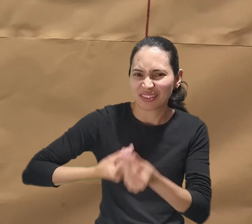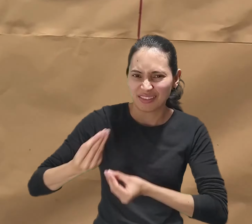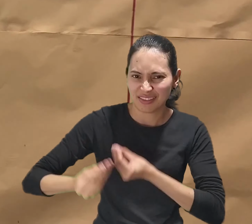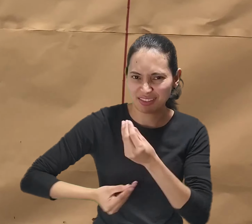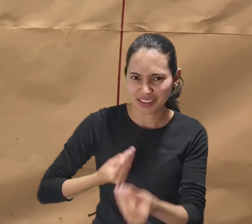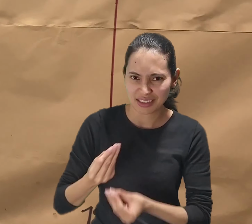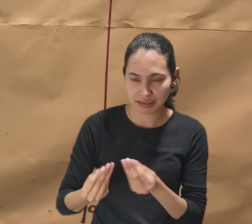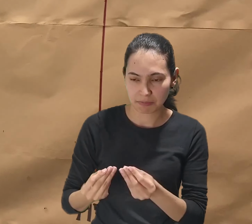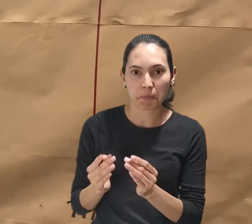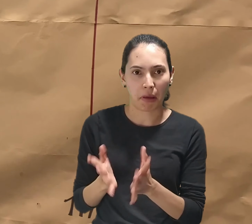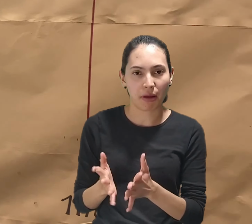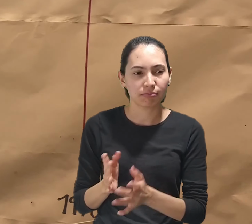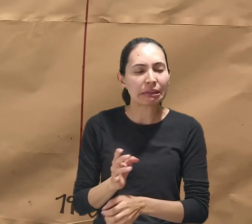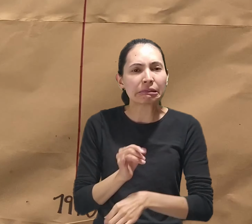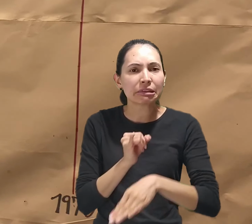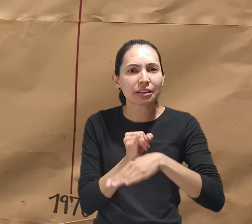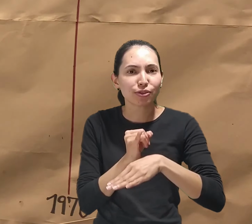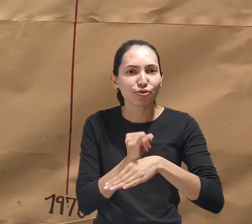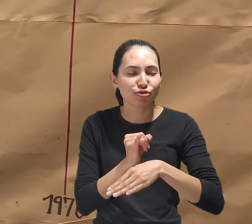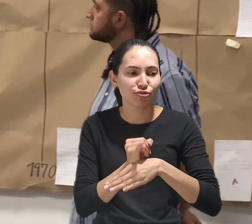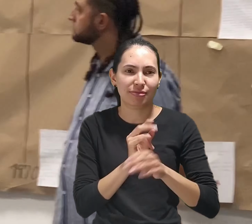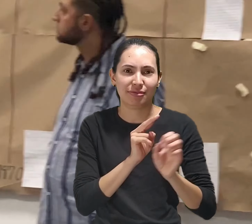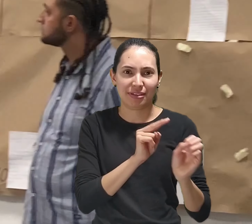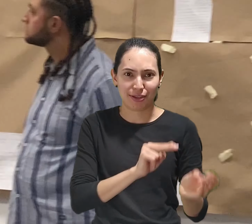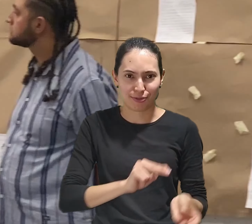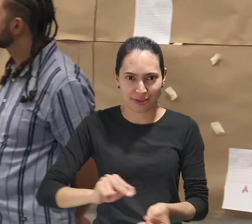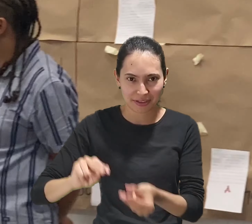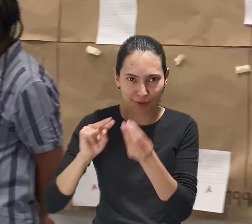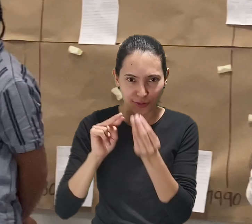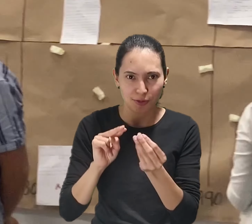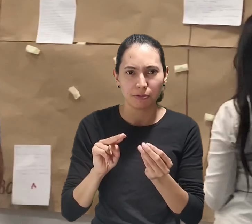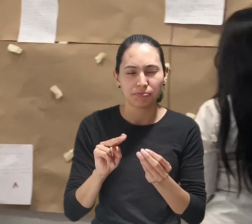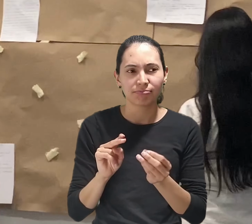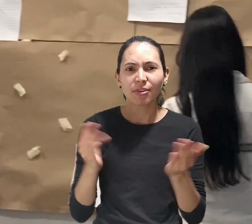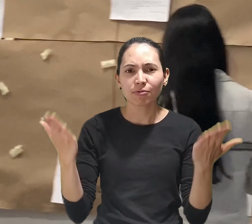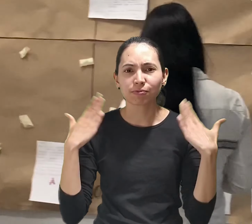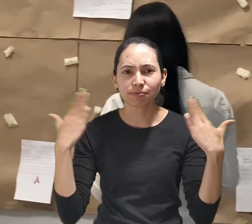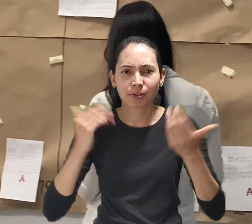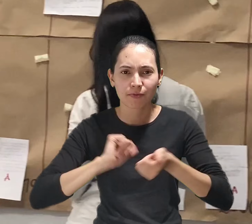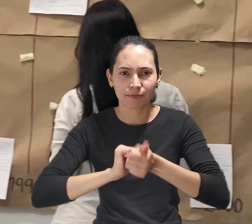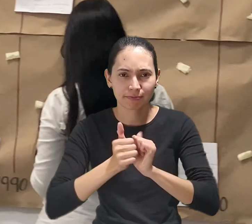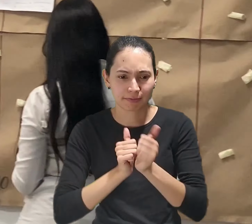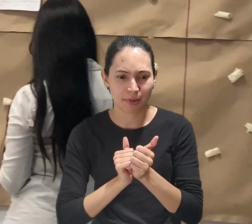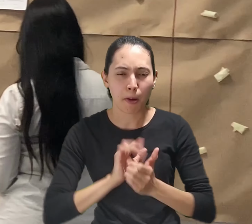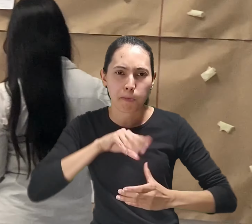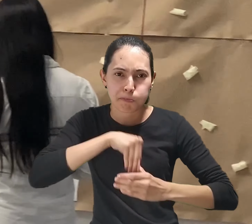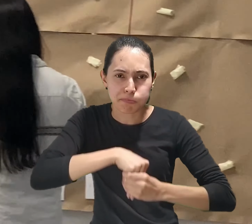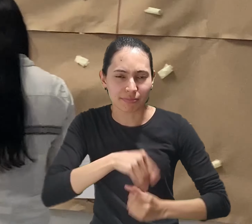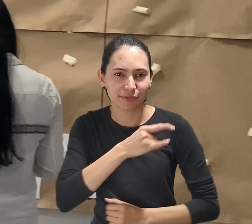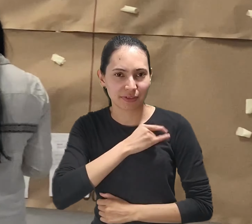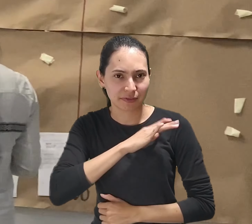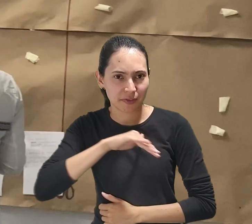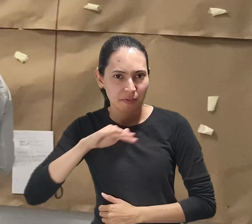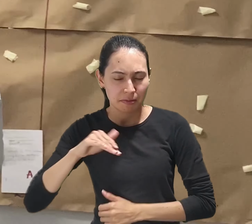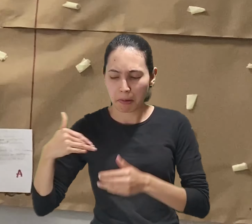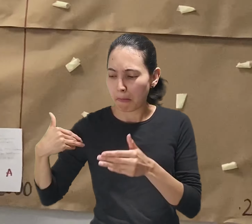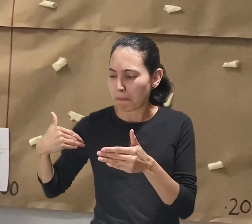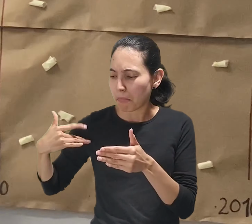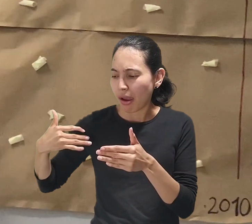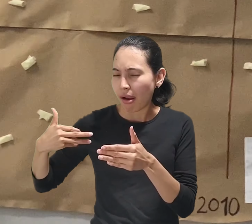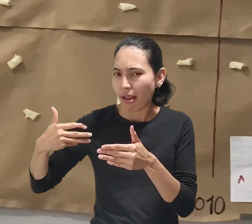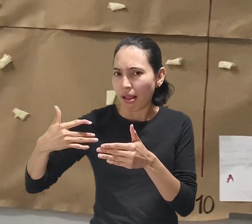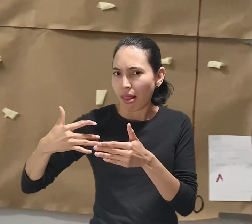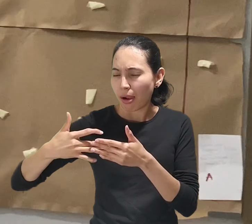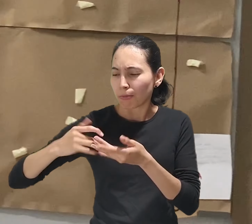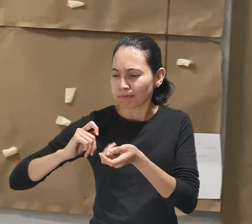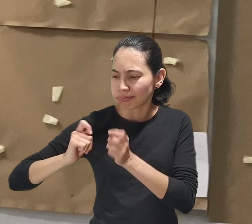hecho en términos de memoria, todo lo que una institución, en este caso educativa, un Instituto de Educación Física y Deportes de nuestra Universidad